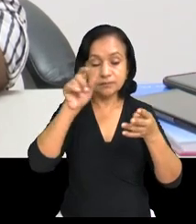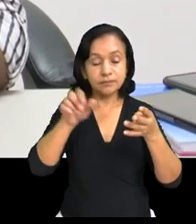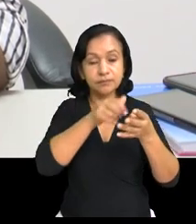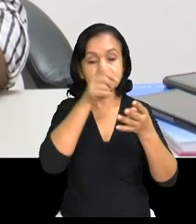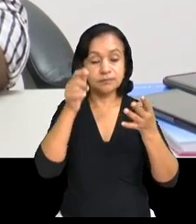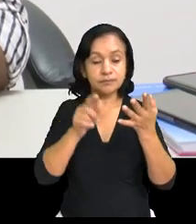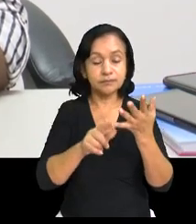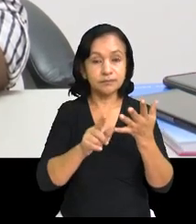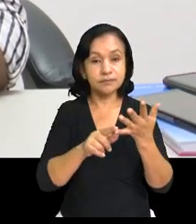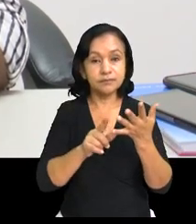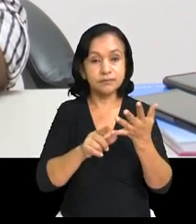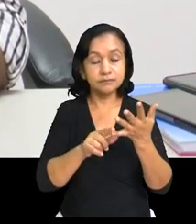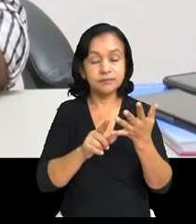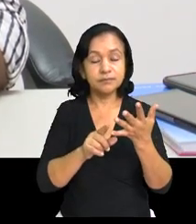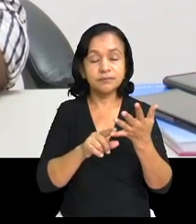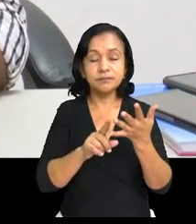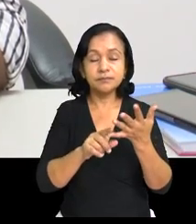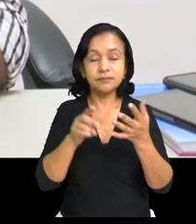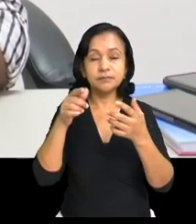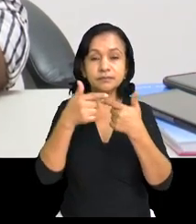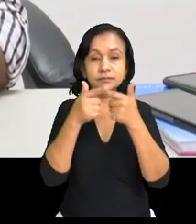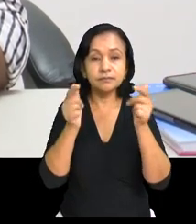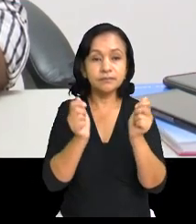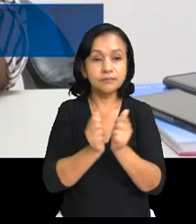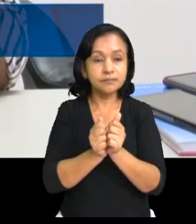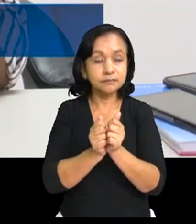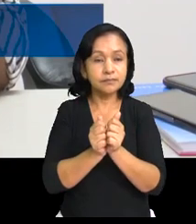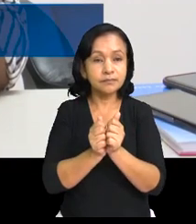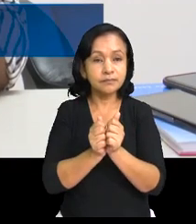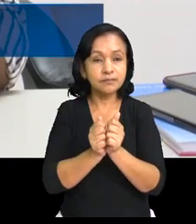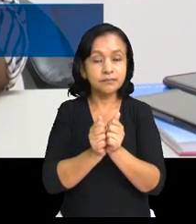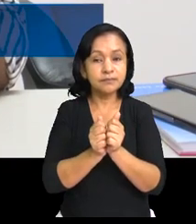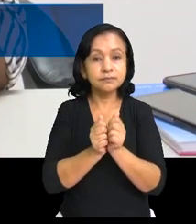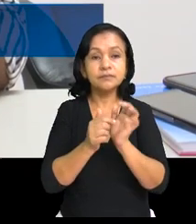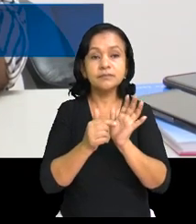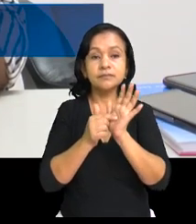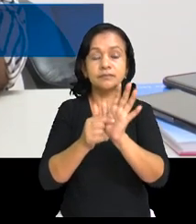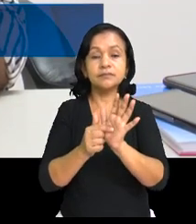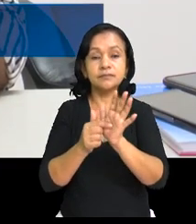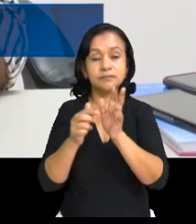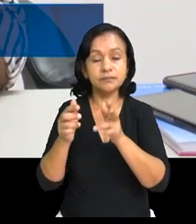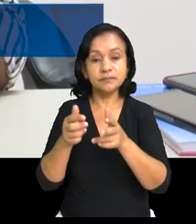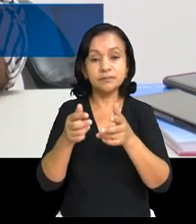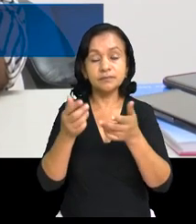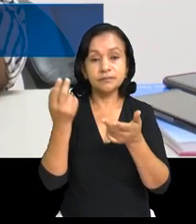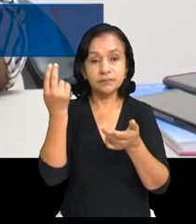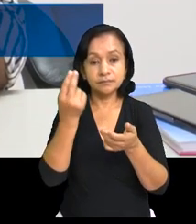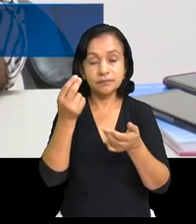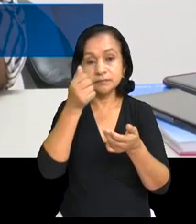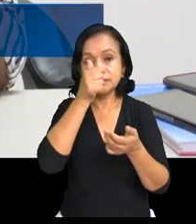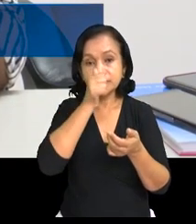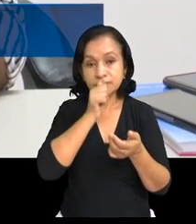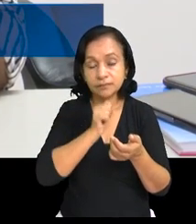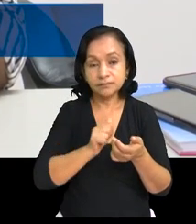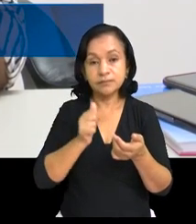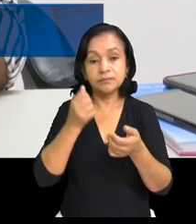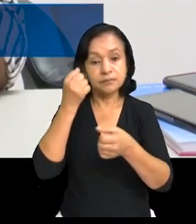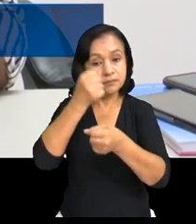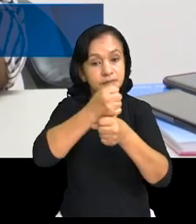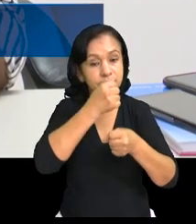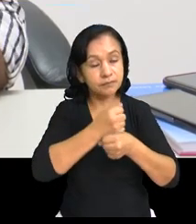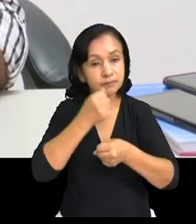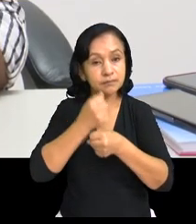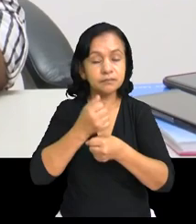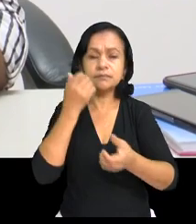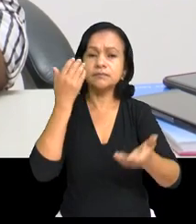instancia es la Comisión para la Administración Sustentable de los Recursos Hídricos. Esta ya es una instancia un poco más operativa, ¿verdad?,